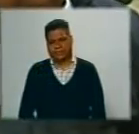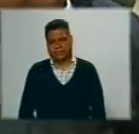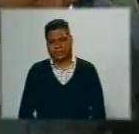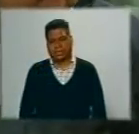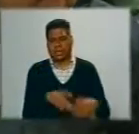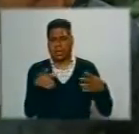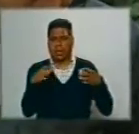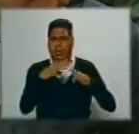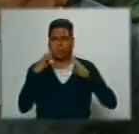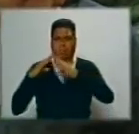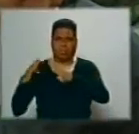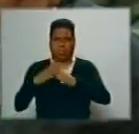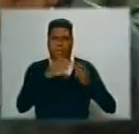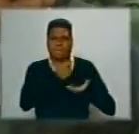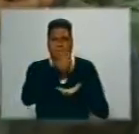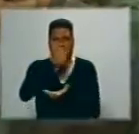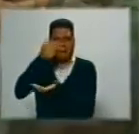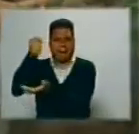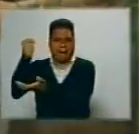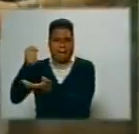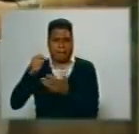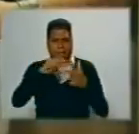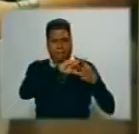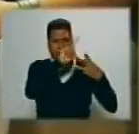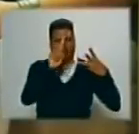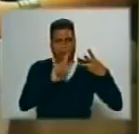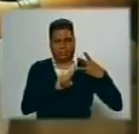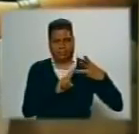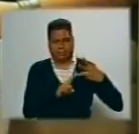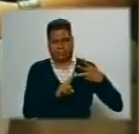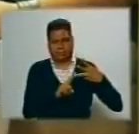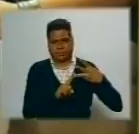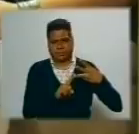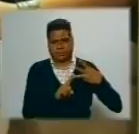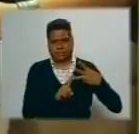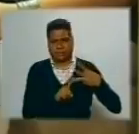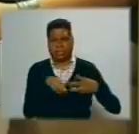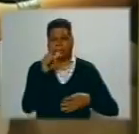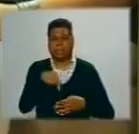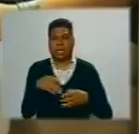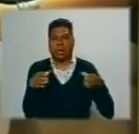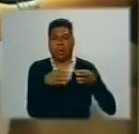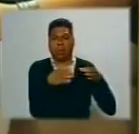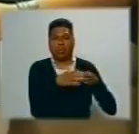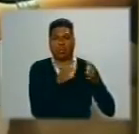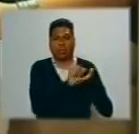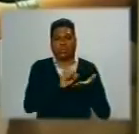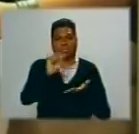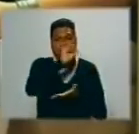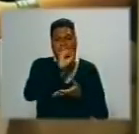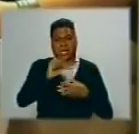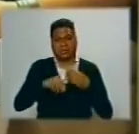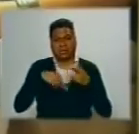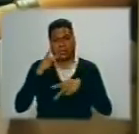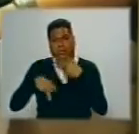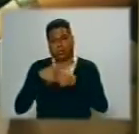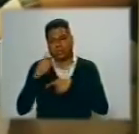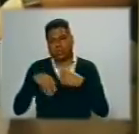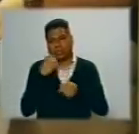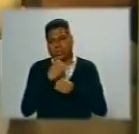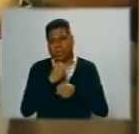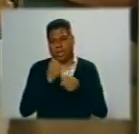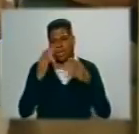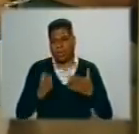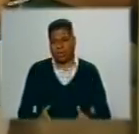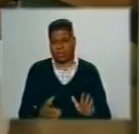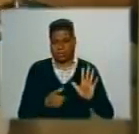y Producción, las organizaciones sindicales y los consejos productivos de trabajadores y